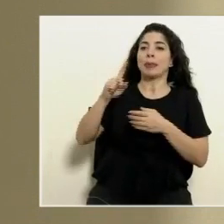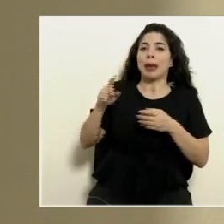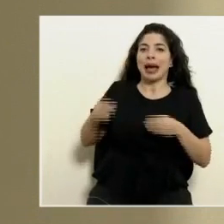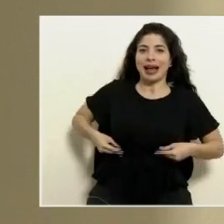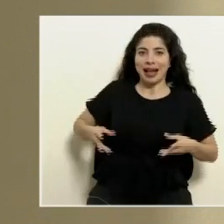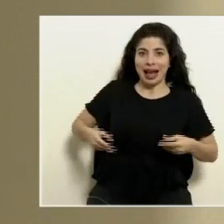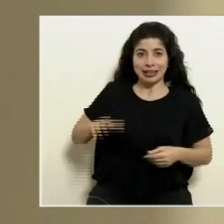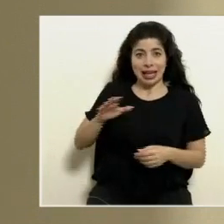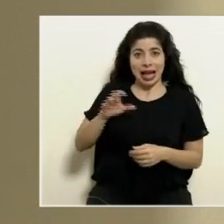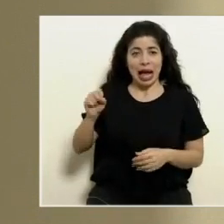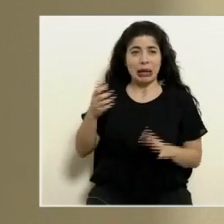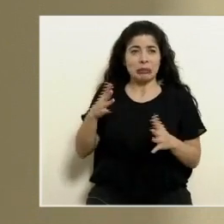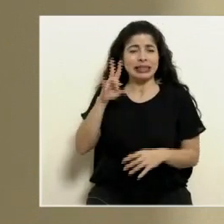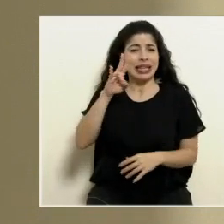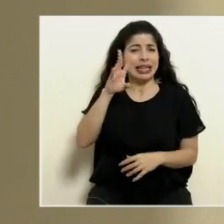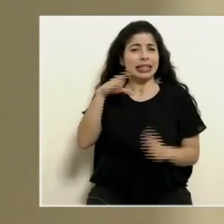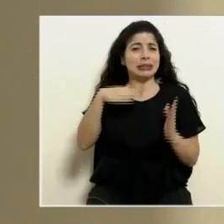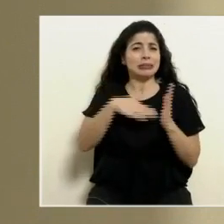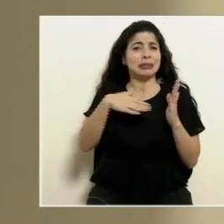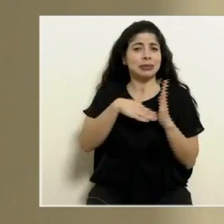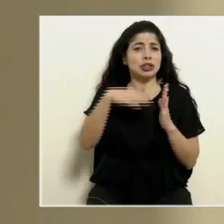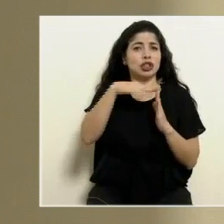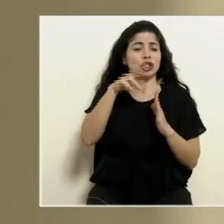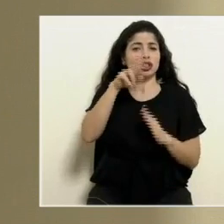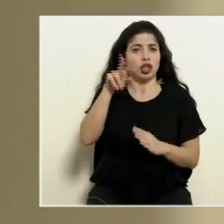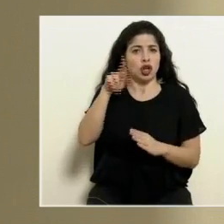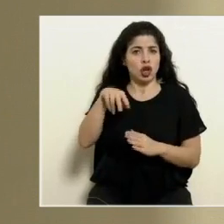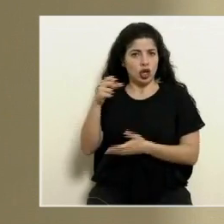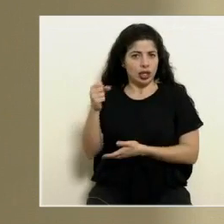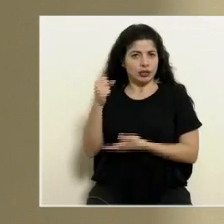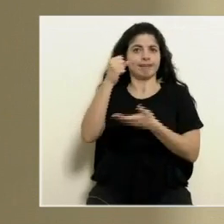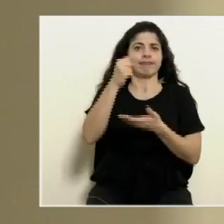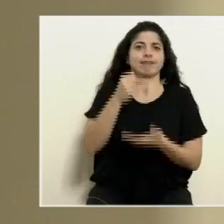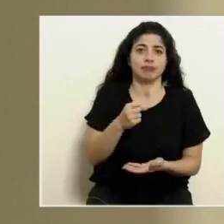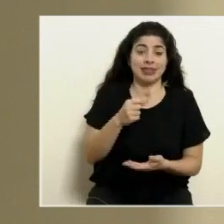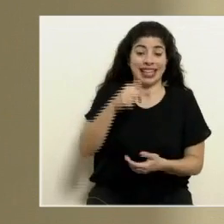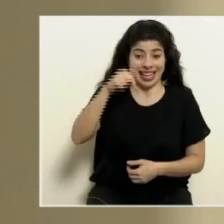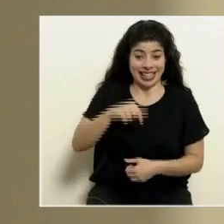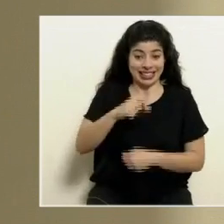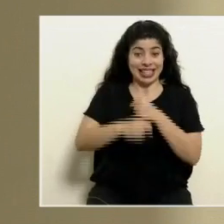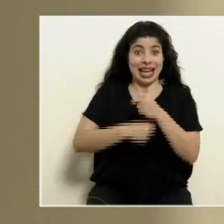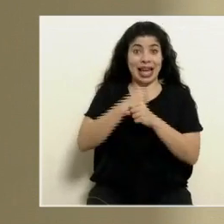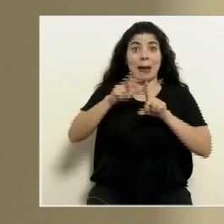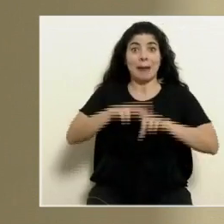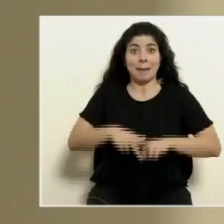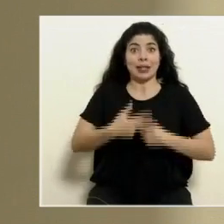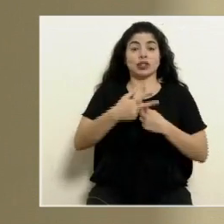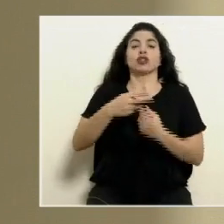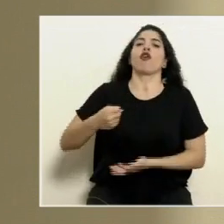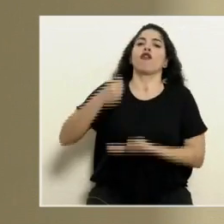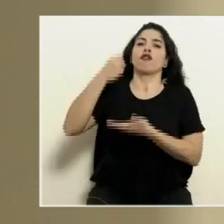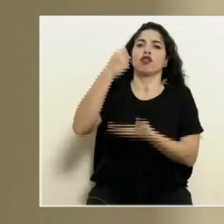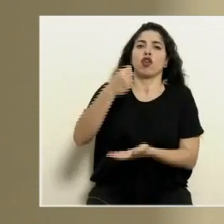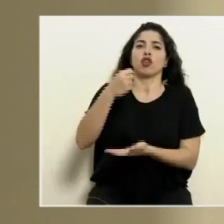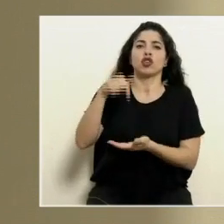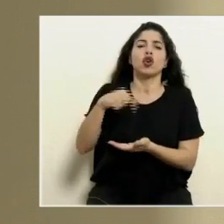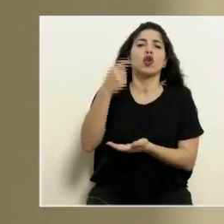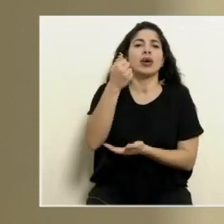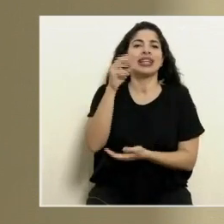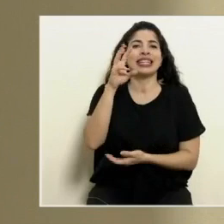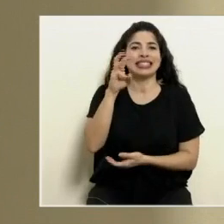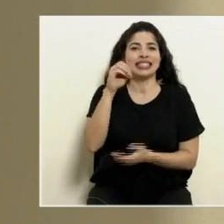la caja más o menos 76,000 millones de colones. En este año empezamos con un fondo asignado